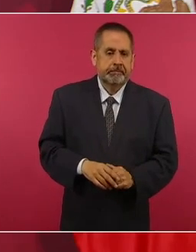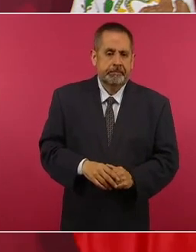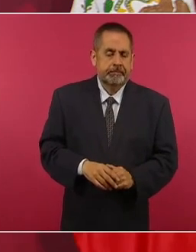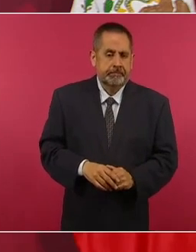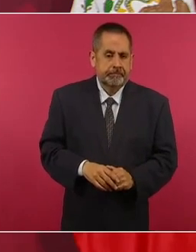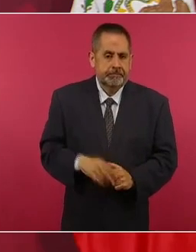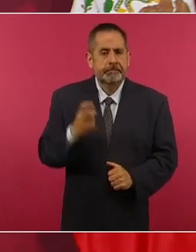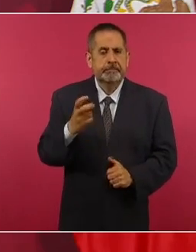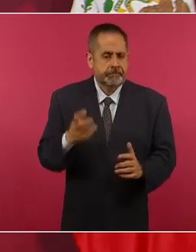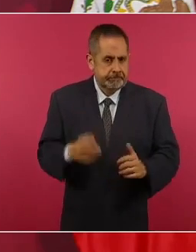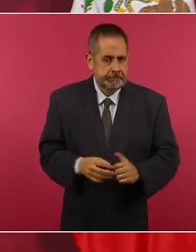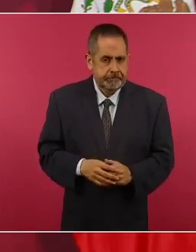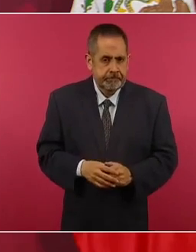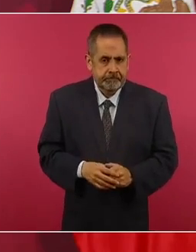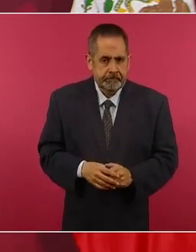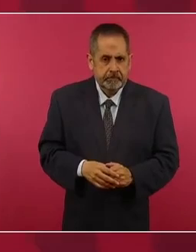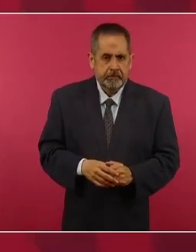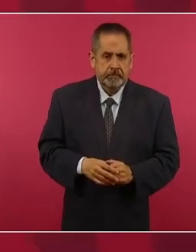Entonces, a ver,